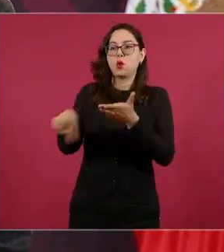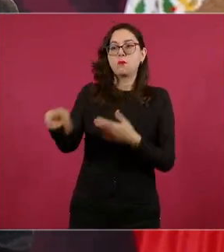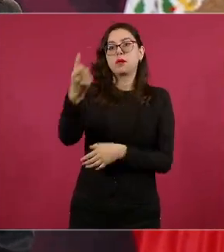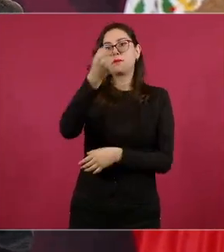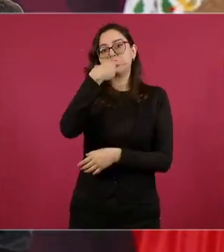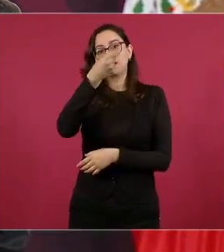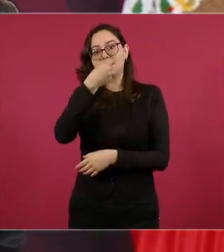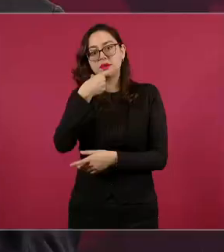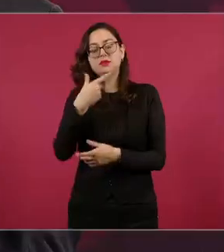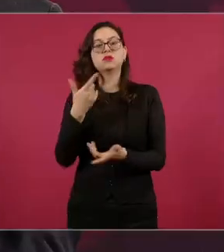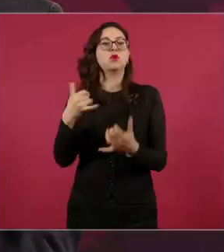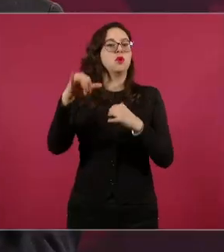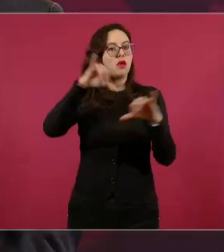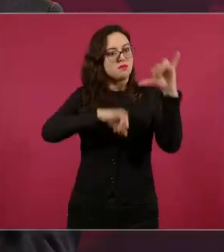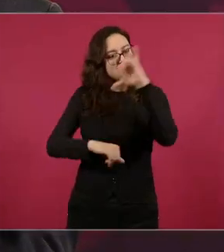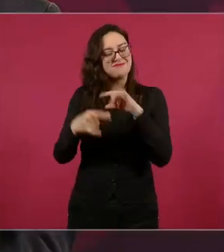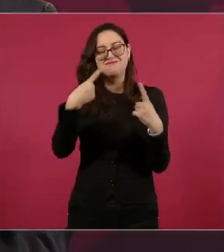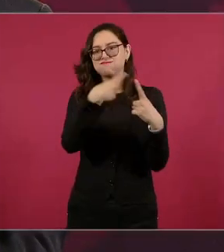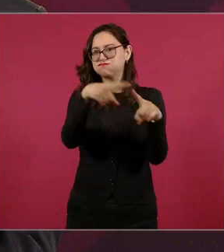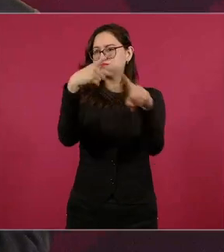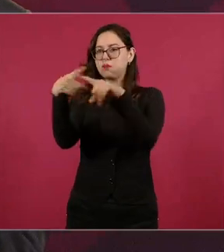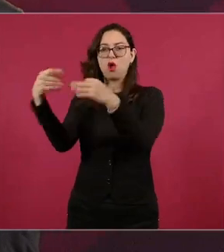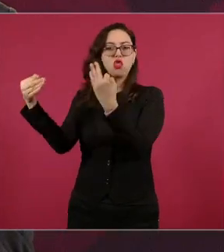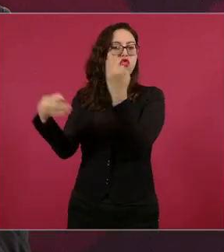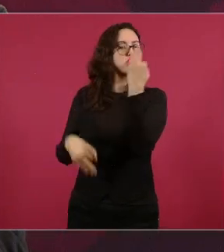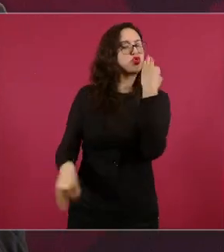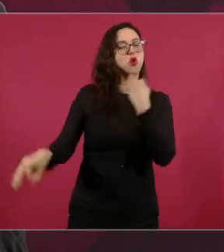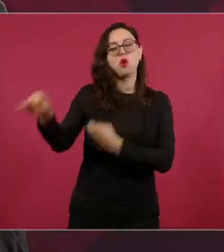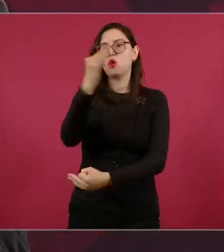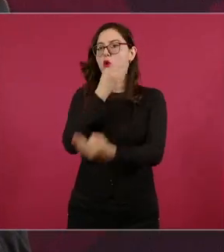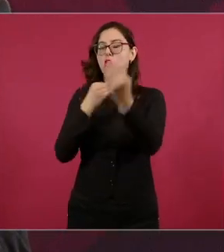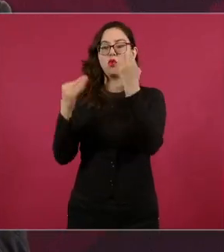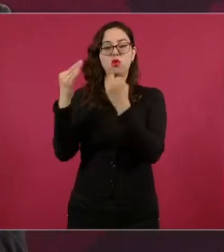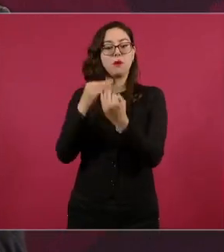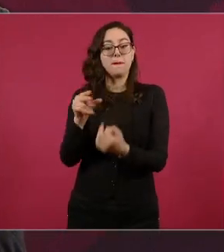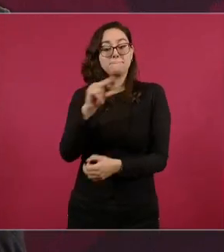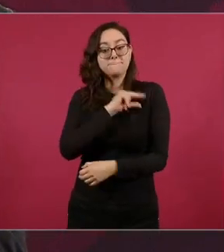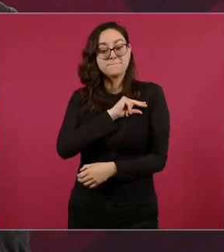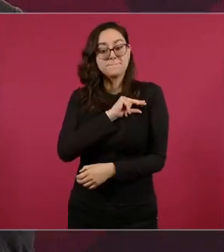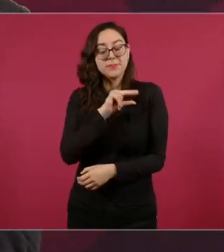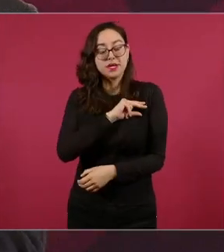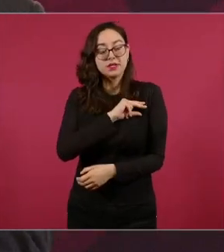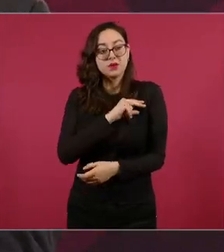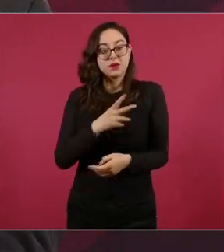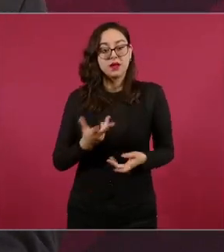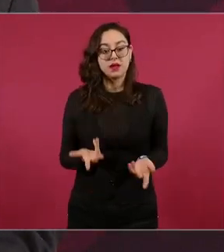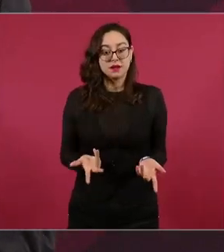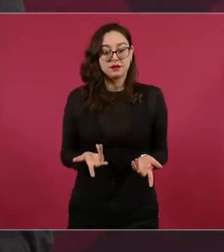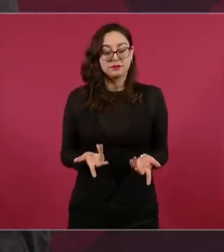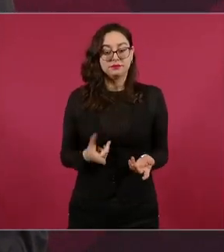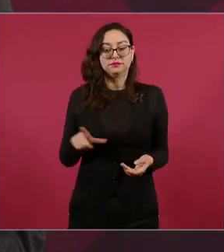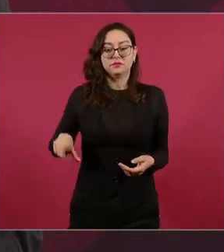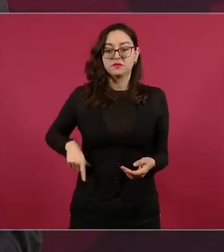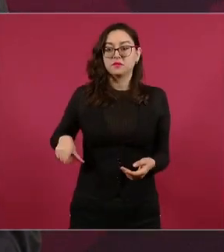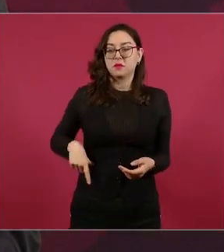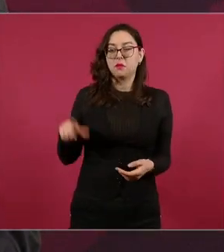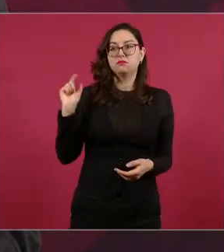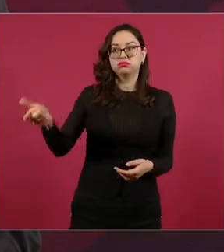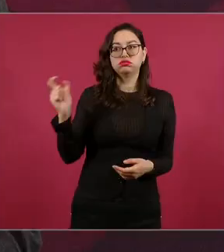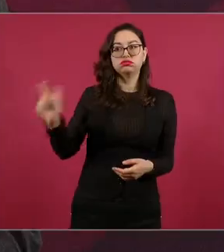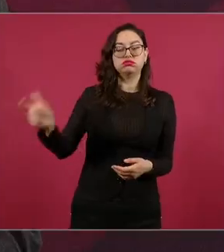que prestaban los servicios, que todavía en algunos gobiernos prevalecen.